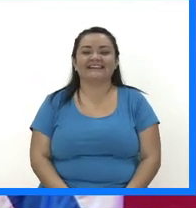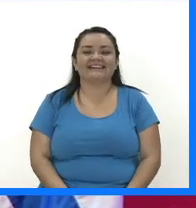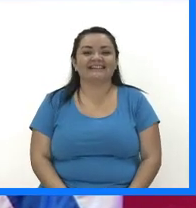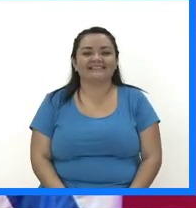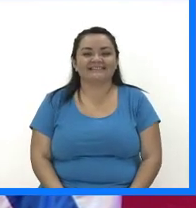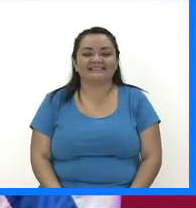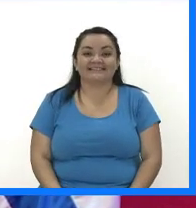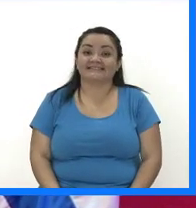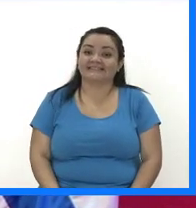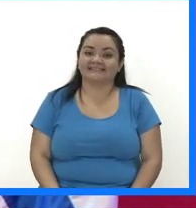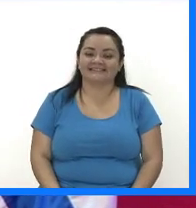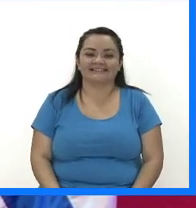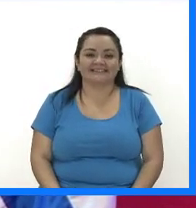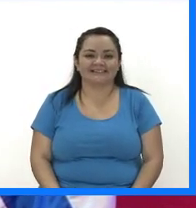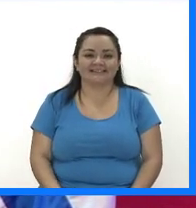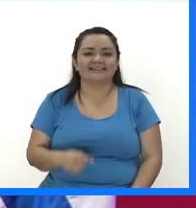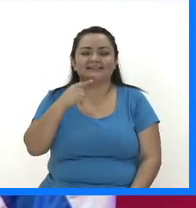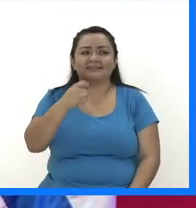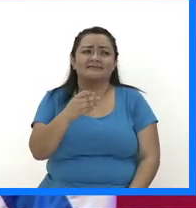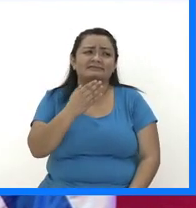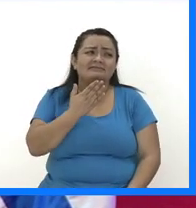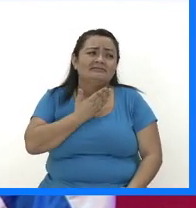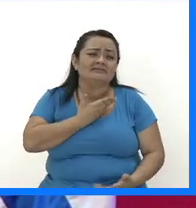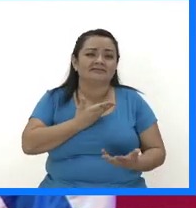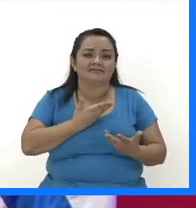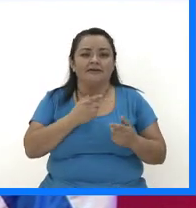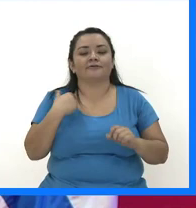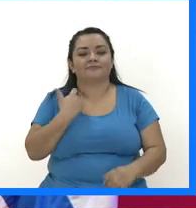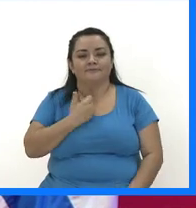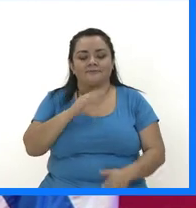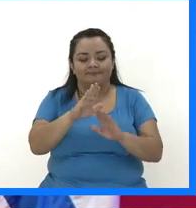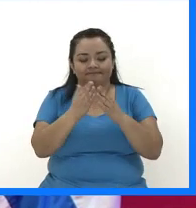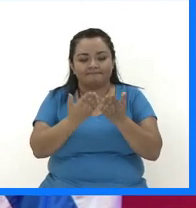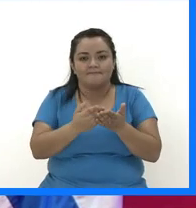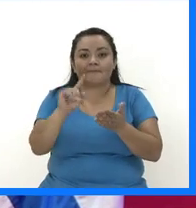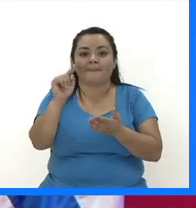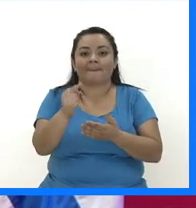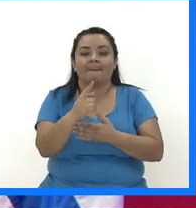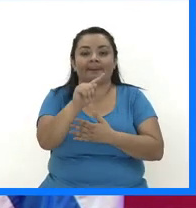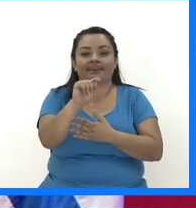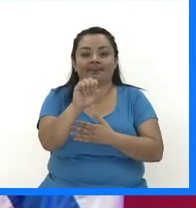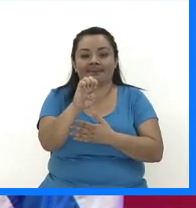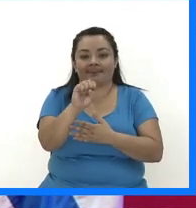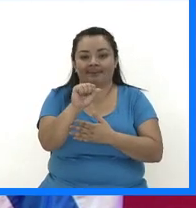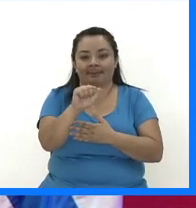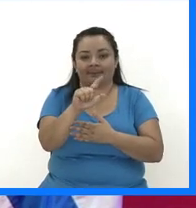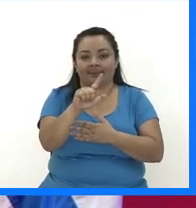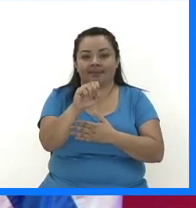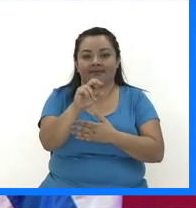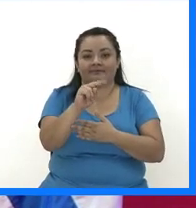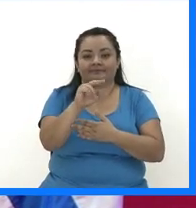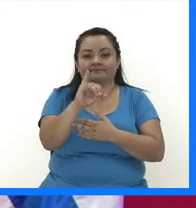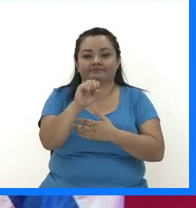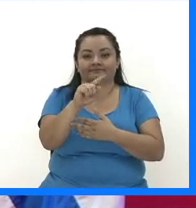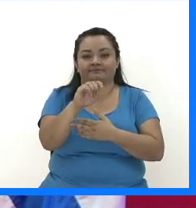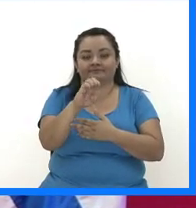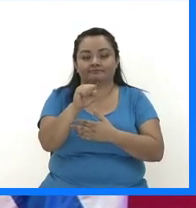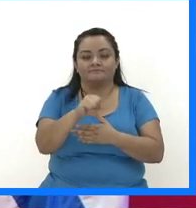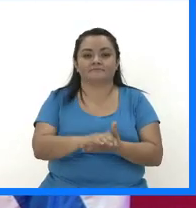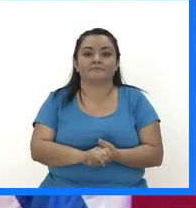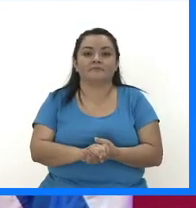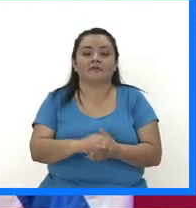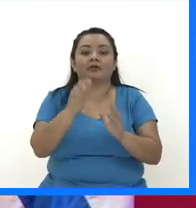quien te corto las alas la palabra del señor si vamos a primera tesoro nyse nws es primera tesalonicenses